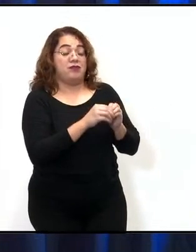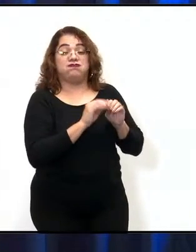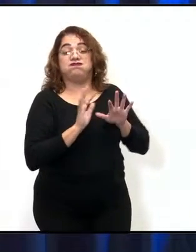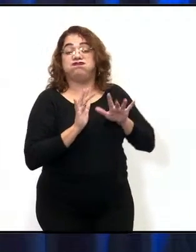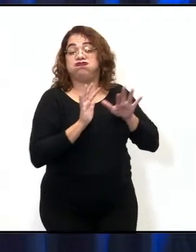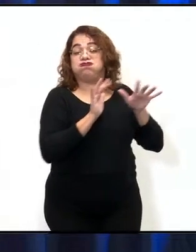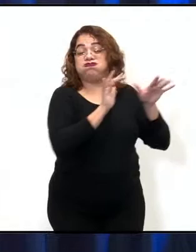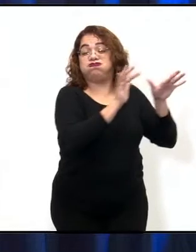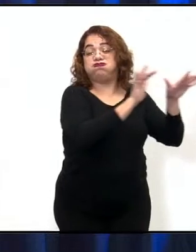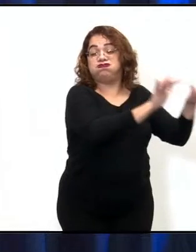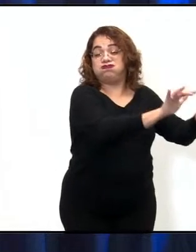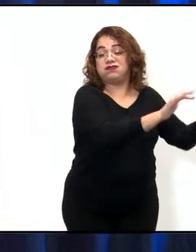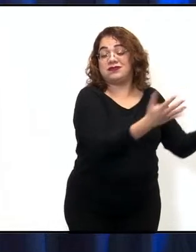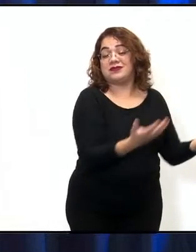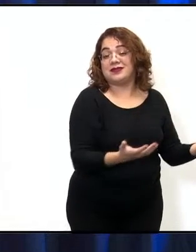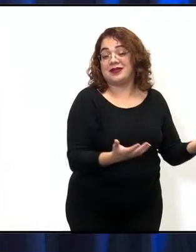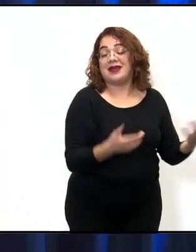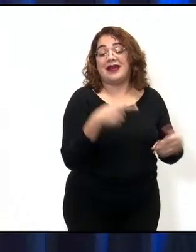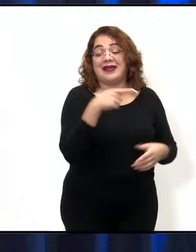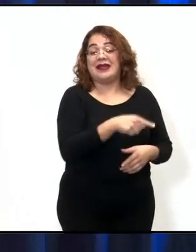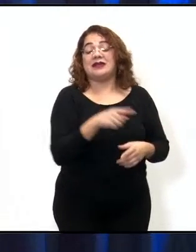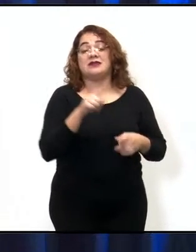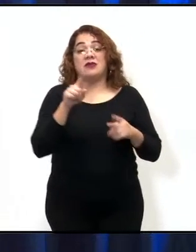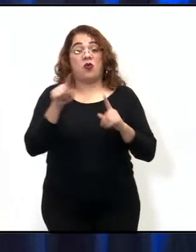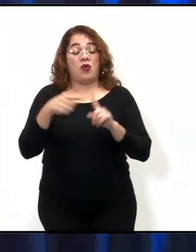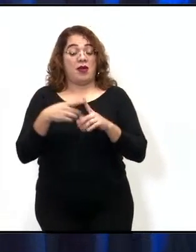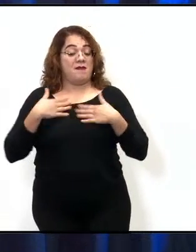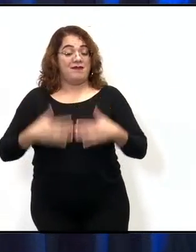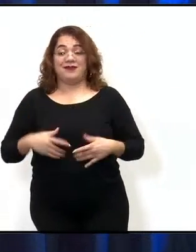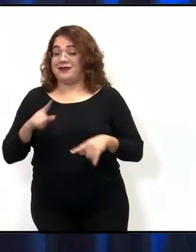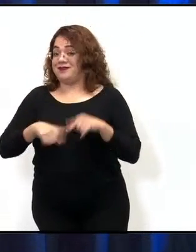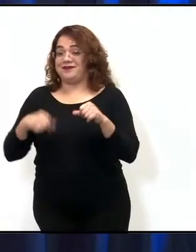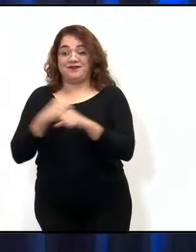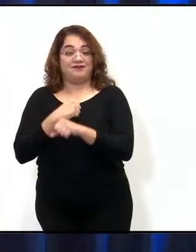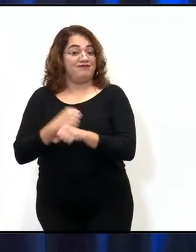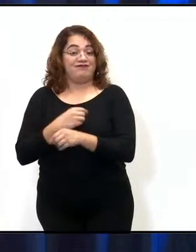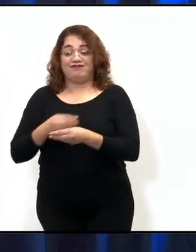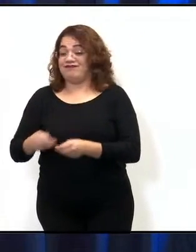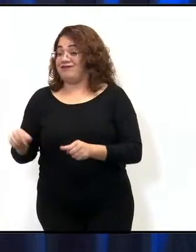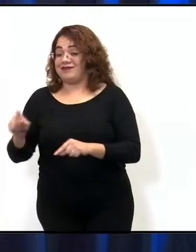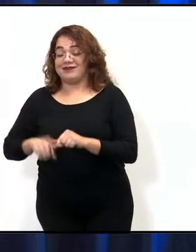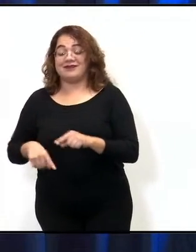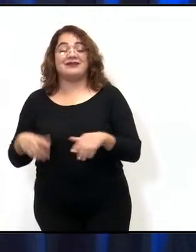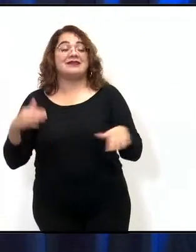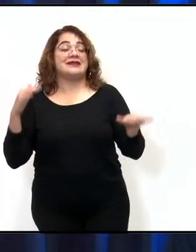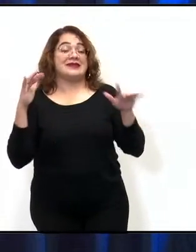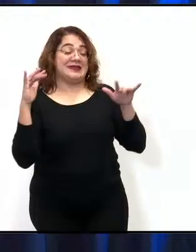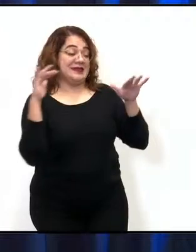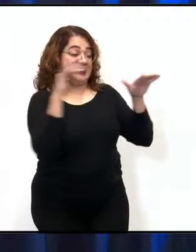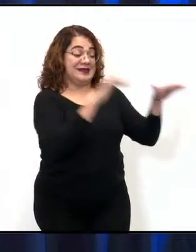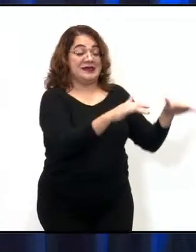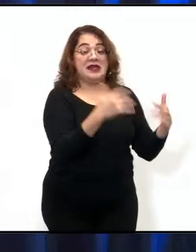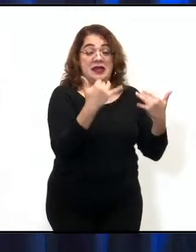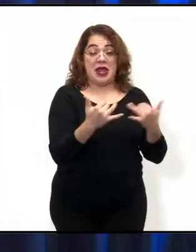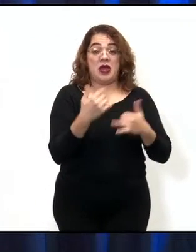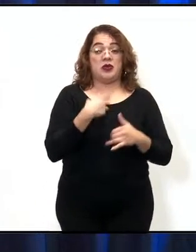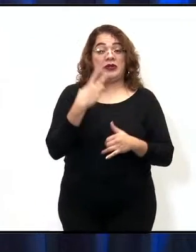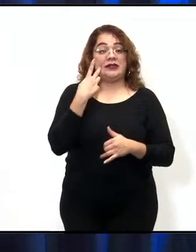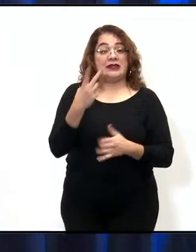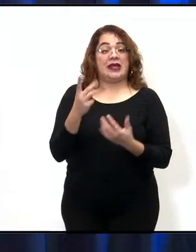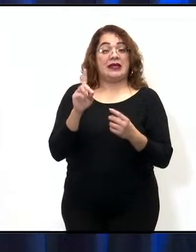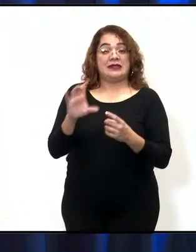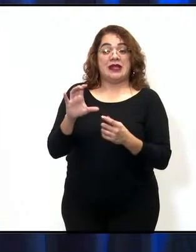un hospital, normalmente pasa la segunda o tercera semana. Entonces, ahorita en diciembre, eso es lo que estamos viendo,